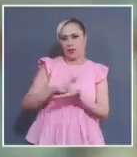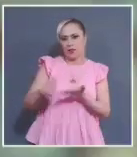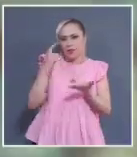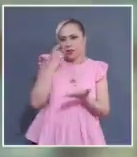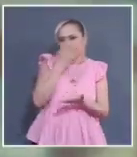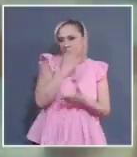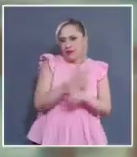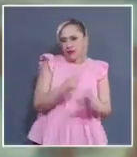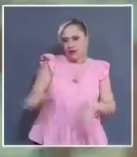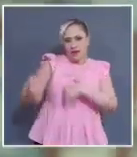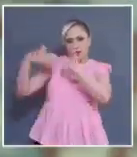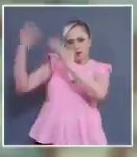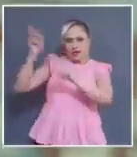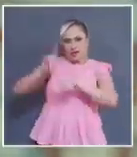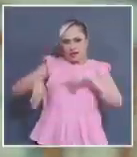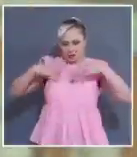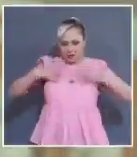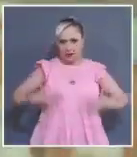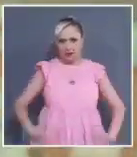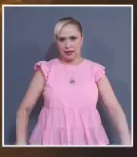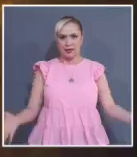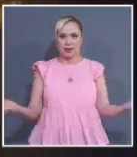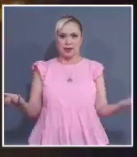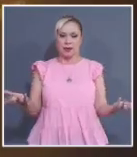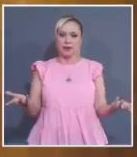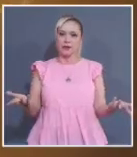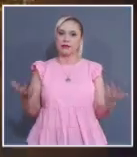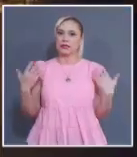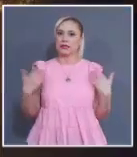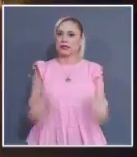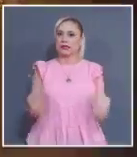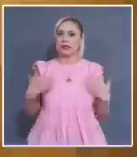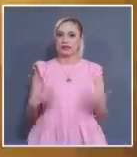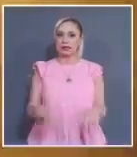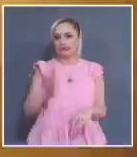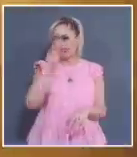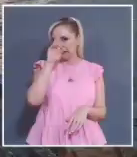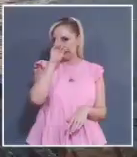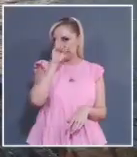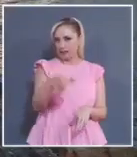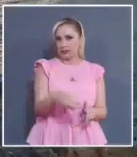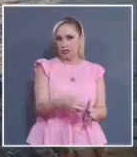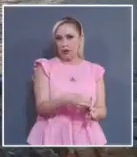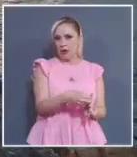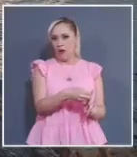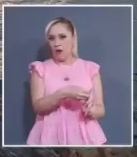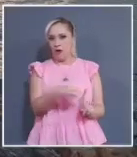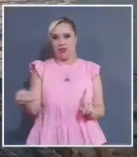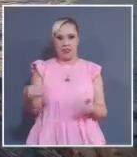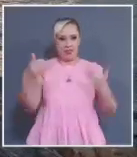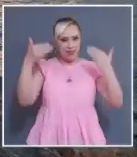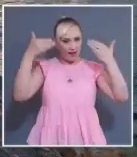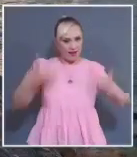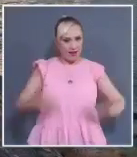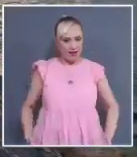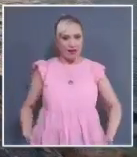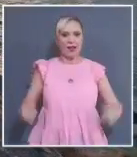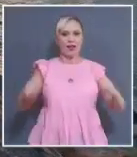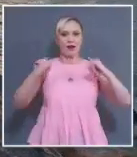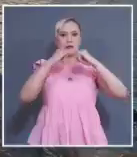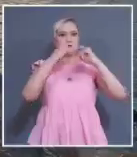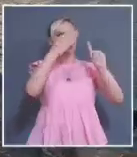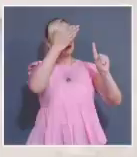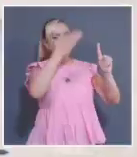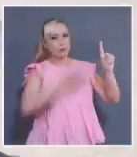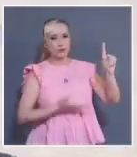personalidad, agregando que se trata de actividades estrictamente privadas de la persona y que corresponden al ejercicio de su autonomía